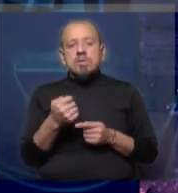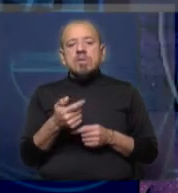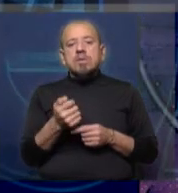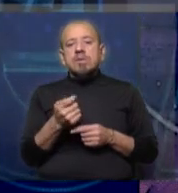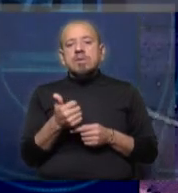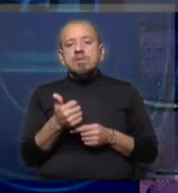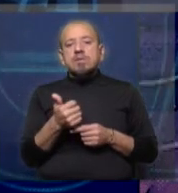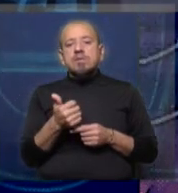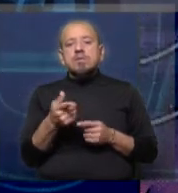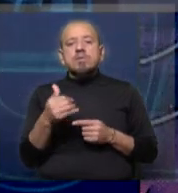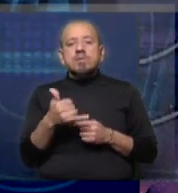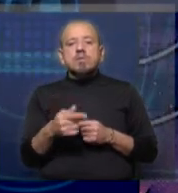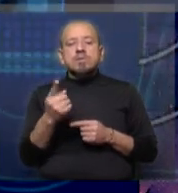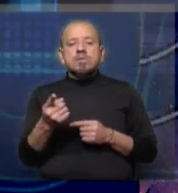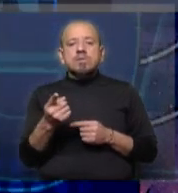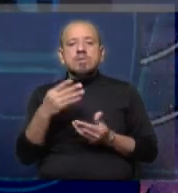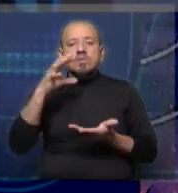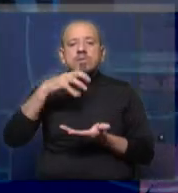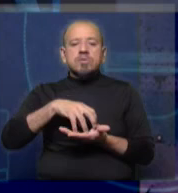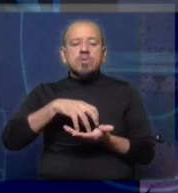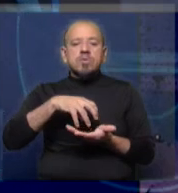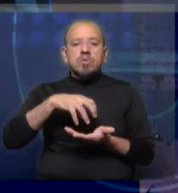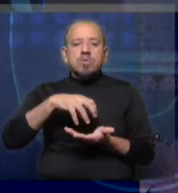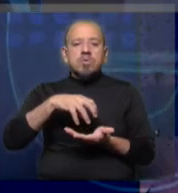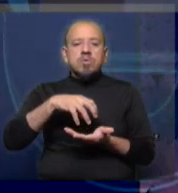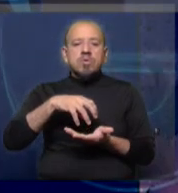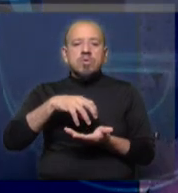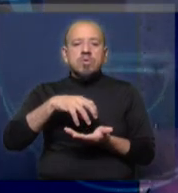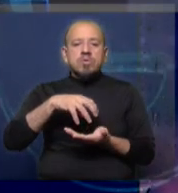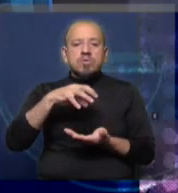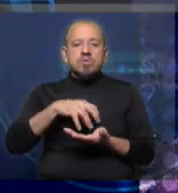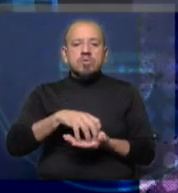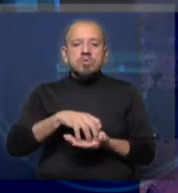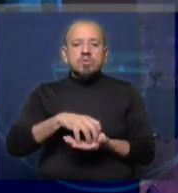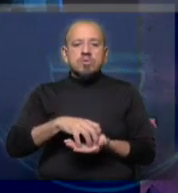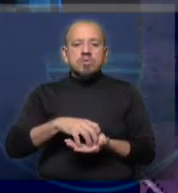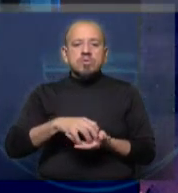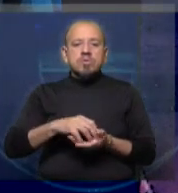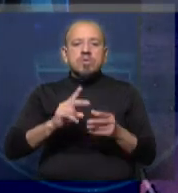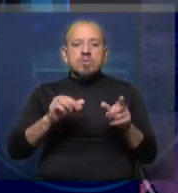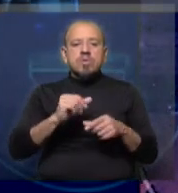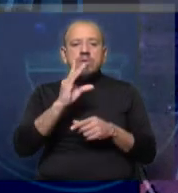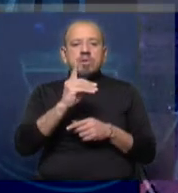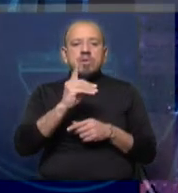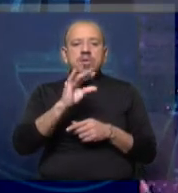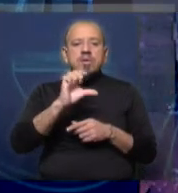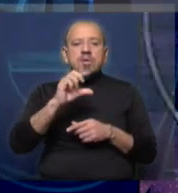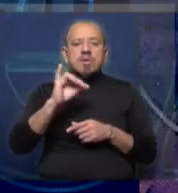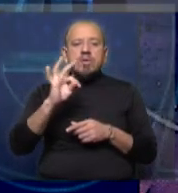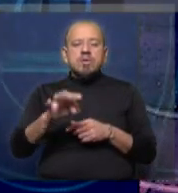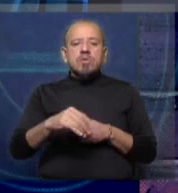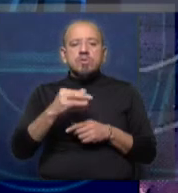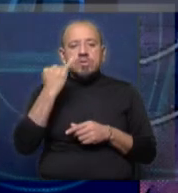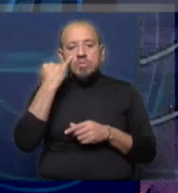departamento del país que tiene un una un departamento justamente que es trata de delitos sexuales y trata todo lo referido a eso